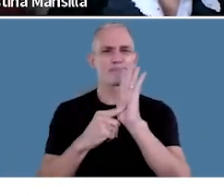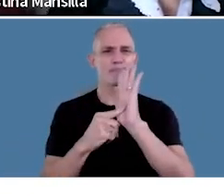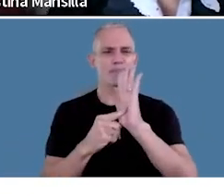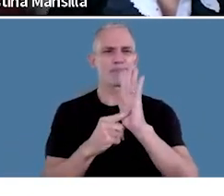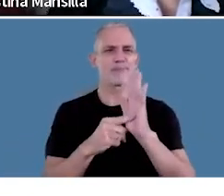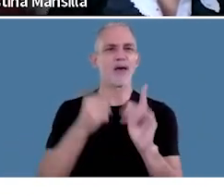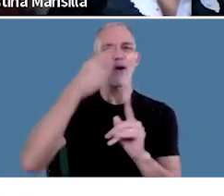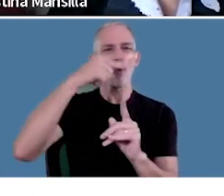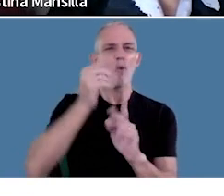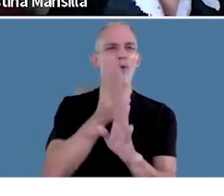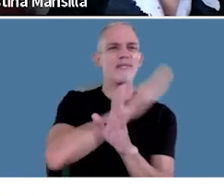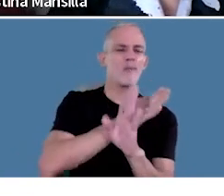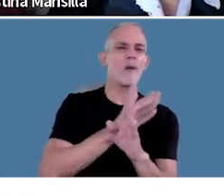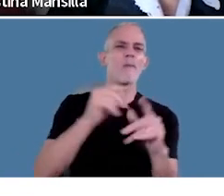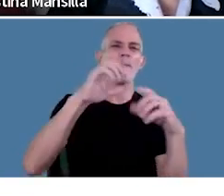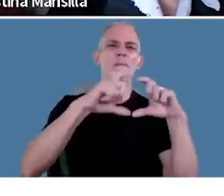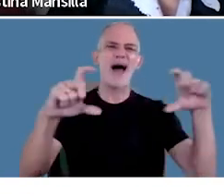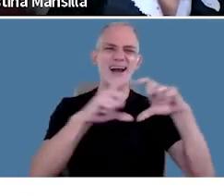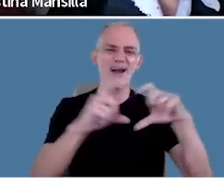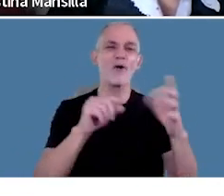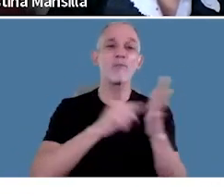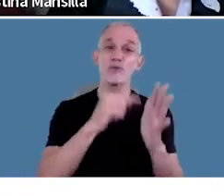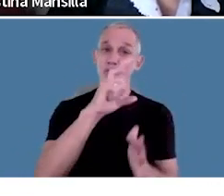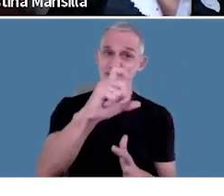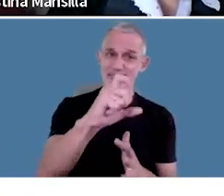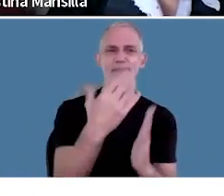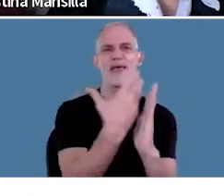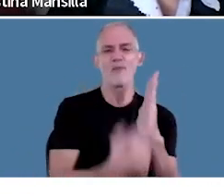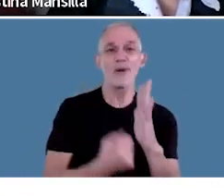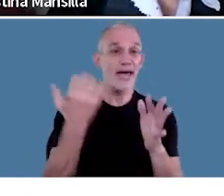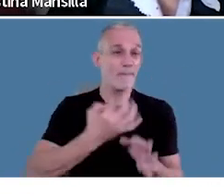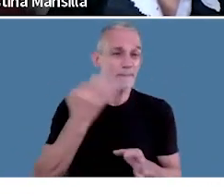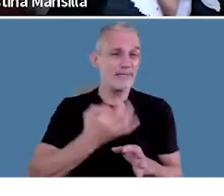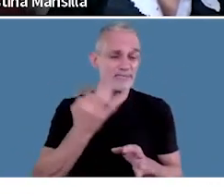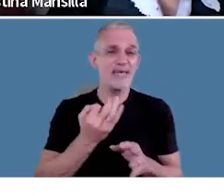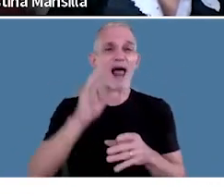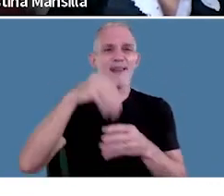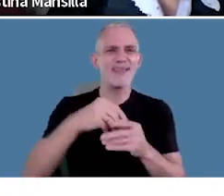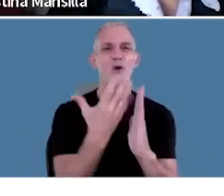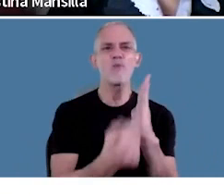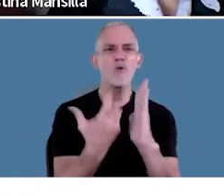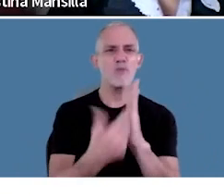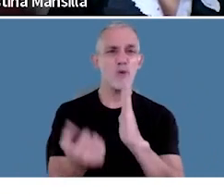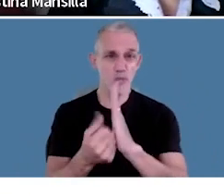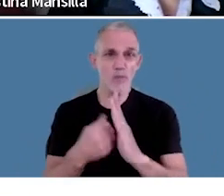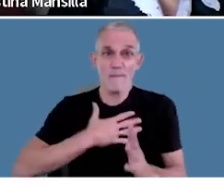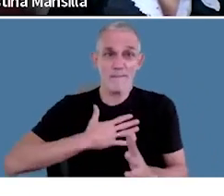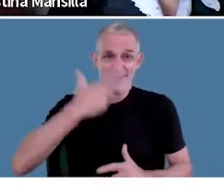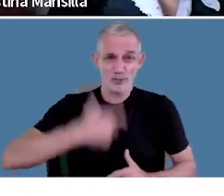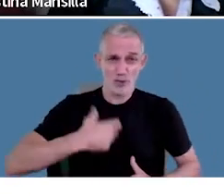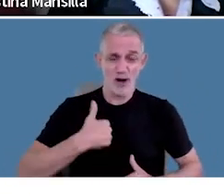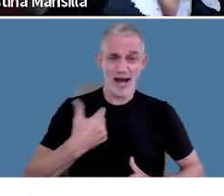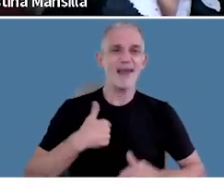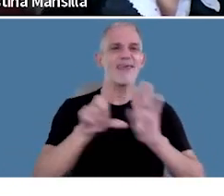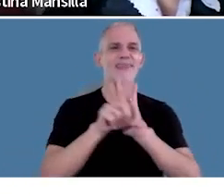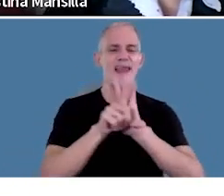penúltimo párrafo del inciso C, que serían las deducción especial dentro de las deducciones personales de la ley